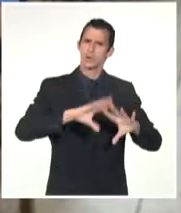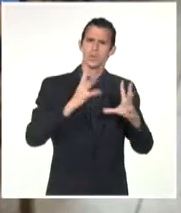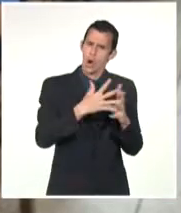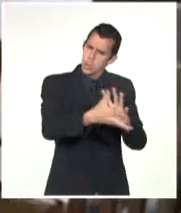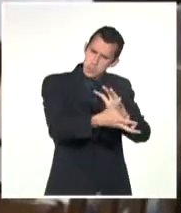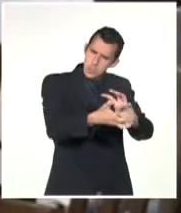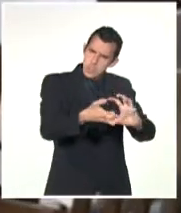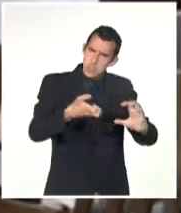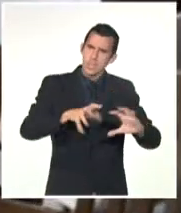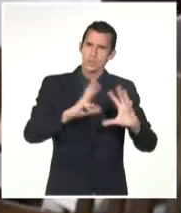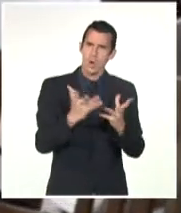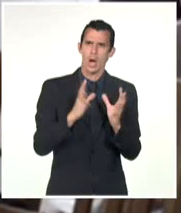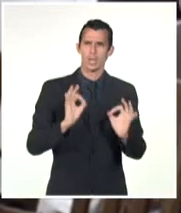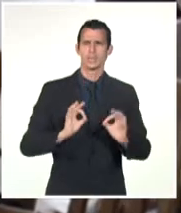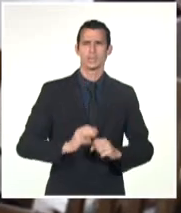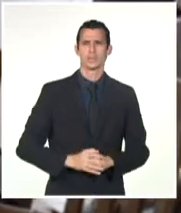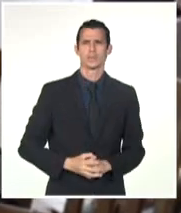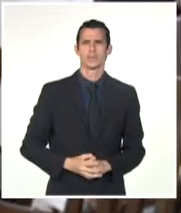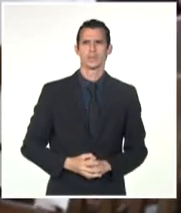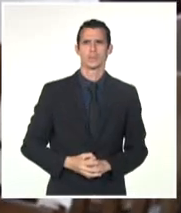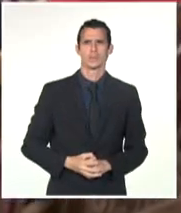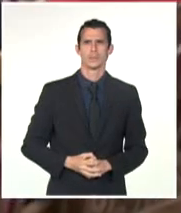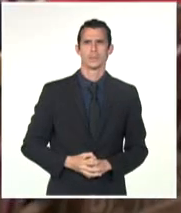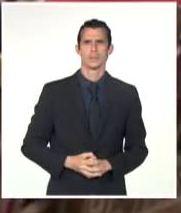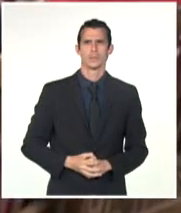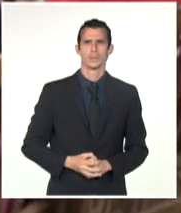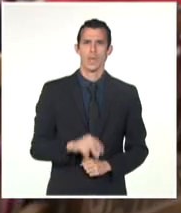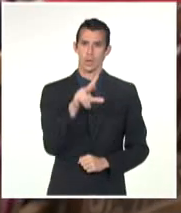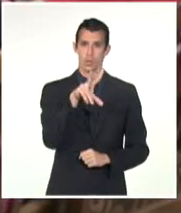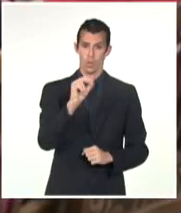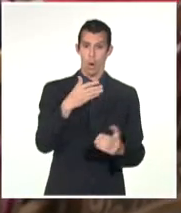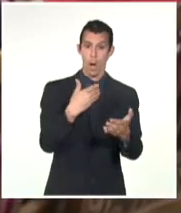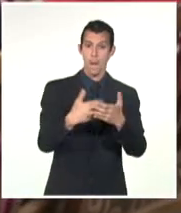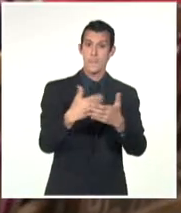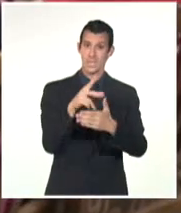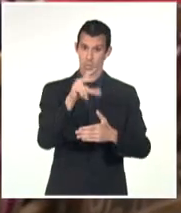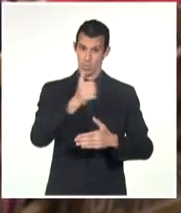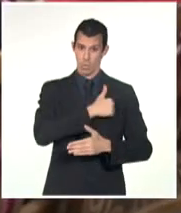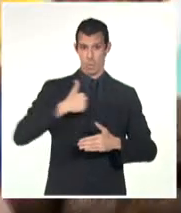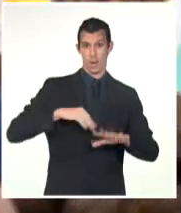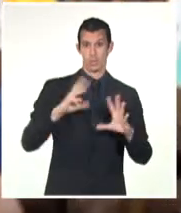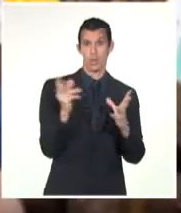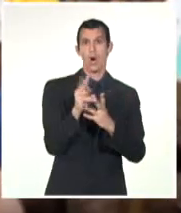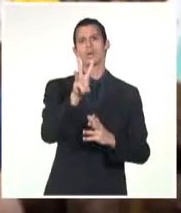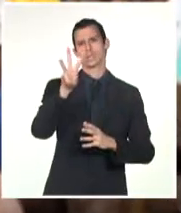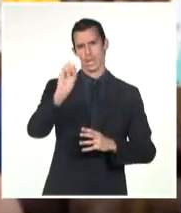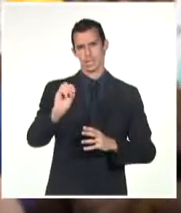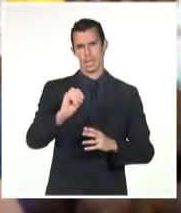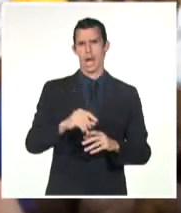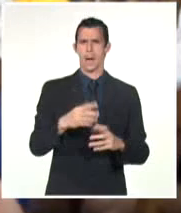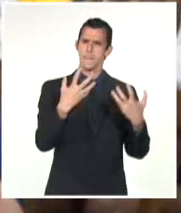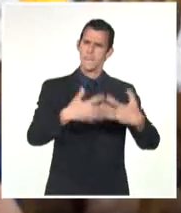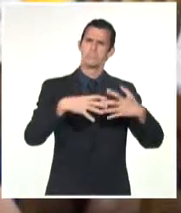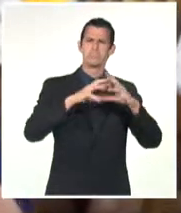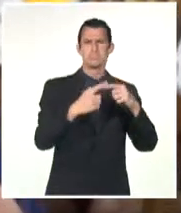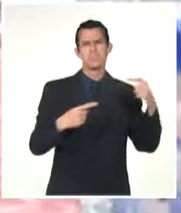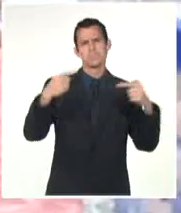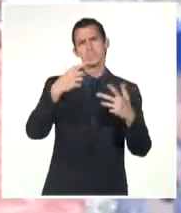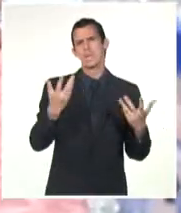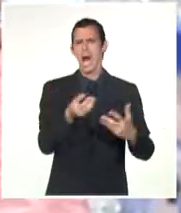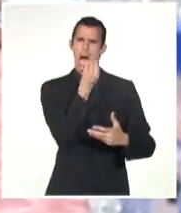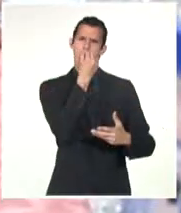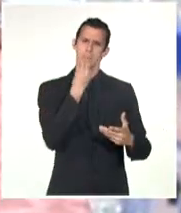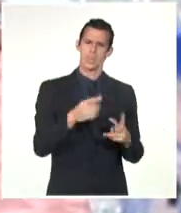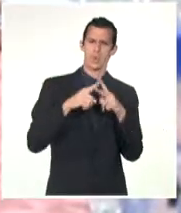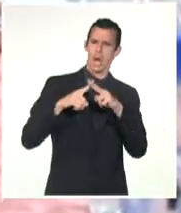sostuvo un encuentro con una representación de los 30 nuevos actores económicos del territorio dedicados principalmente a la producción de alimentos la reparación